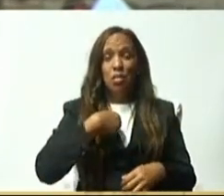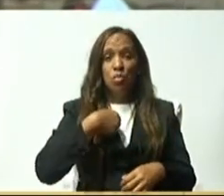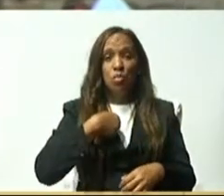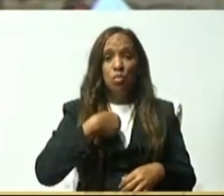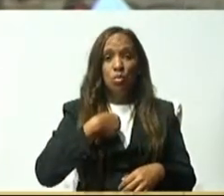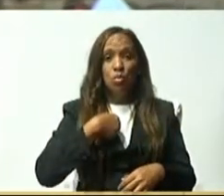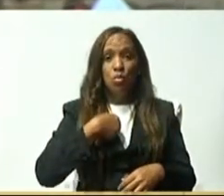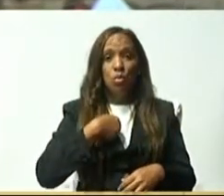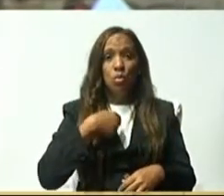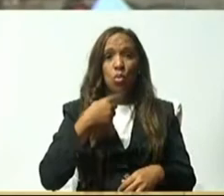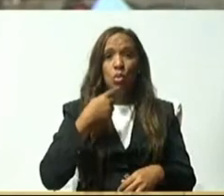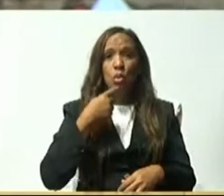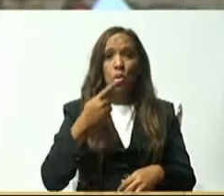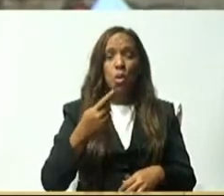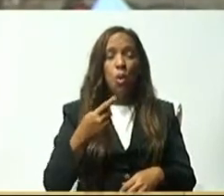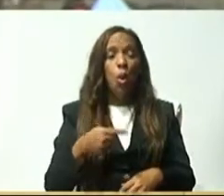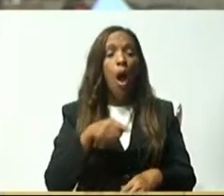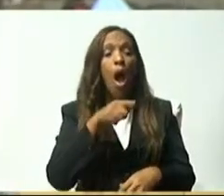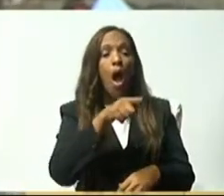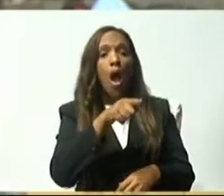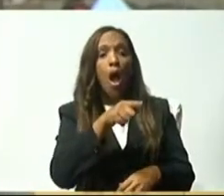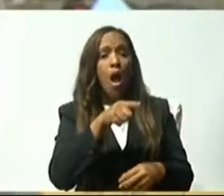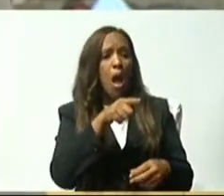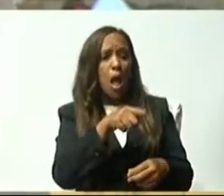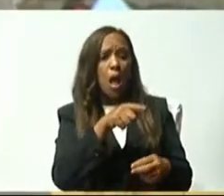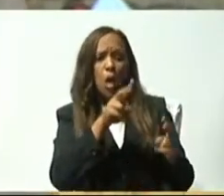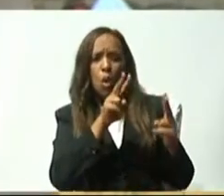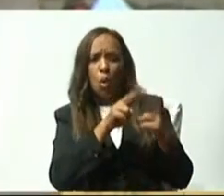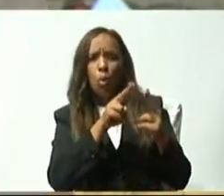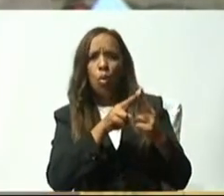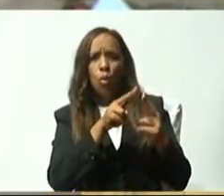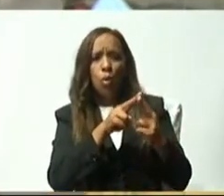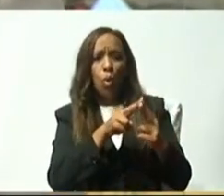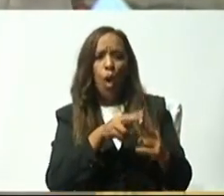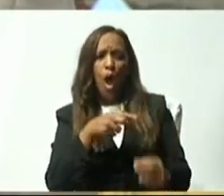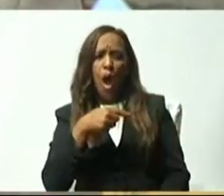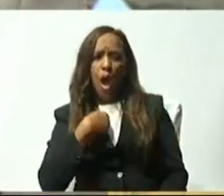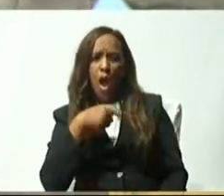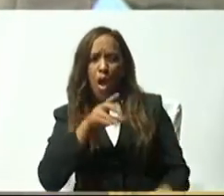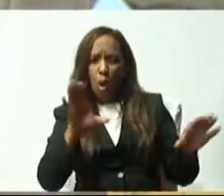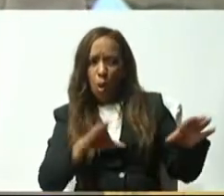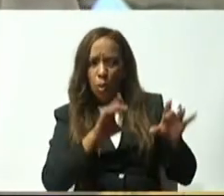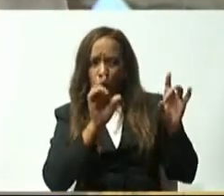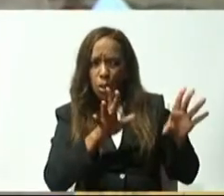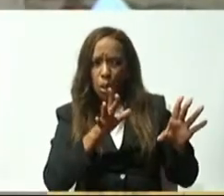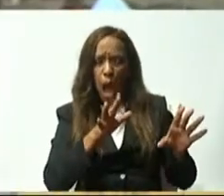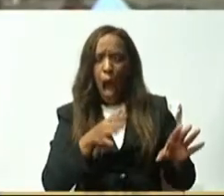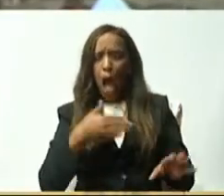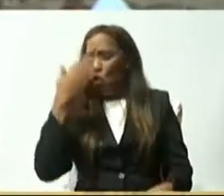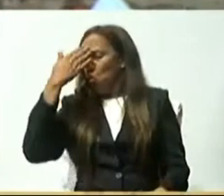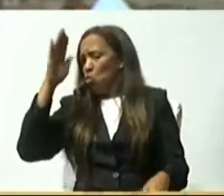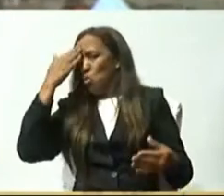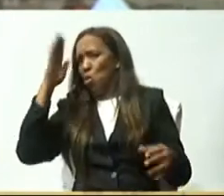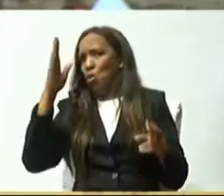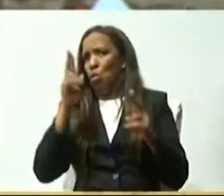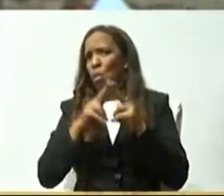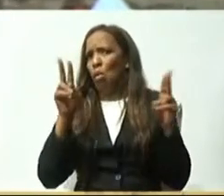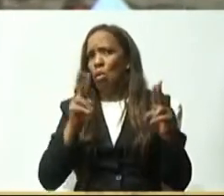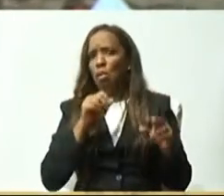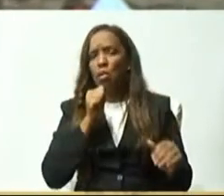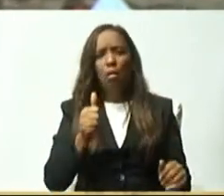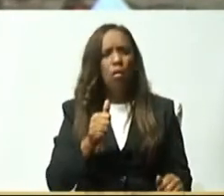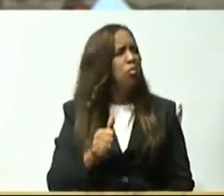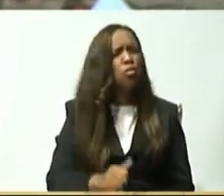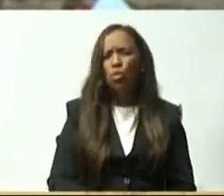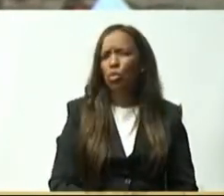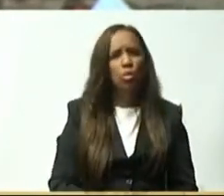ningún concepto yo voy a hacer eso. Yo conozco esas familias y para mí, hasta tanto se demuestre lo contrario, son familias honorables de hombres y